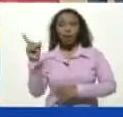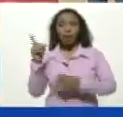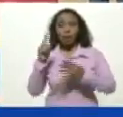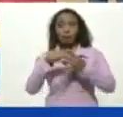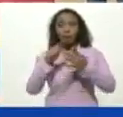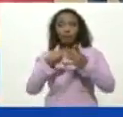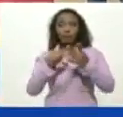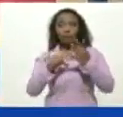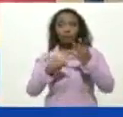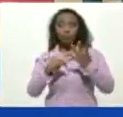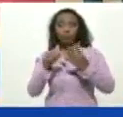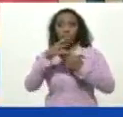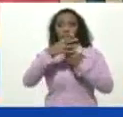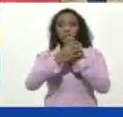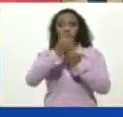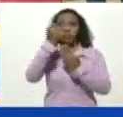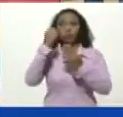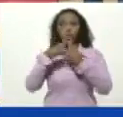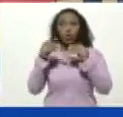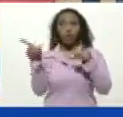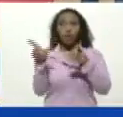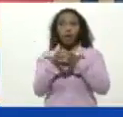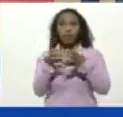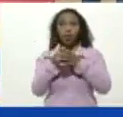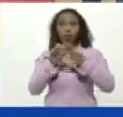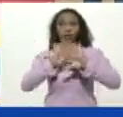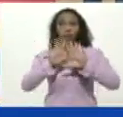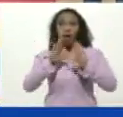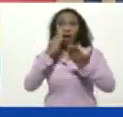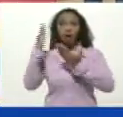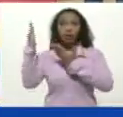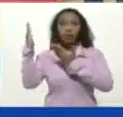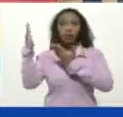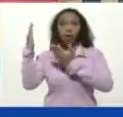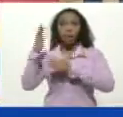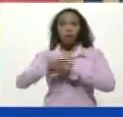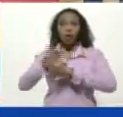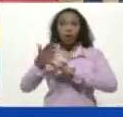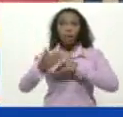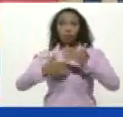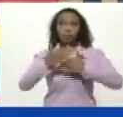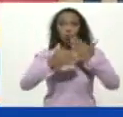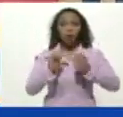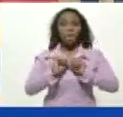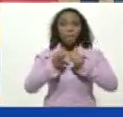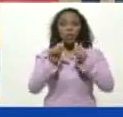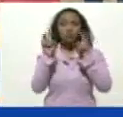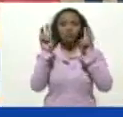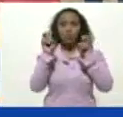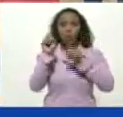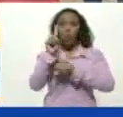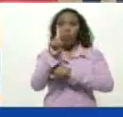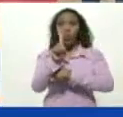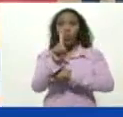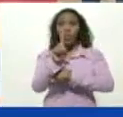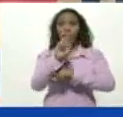Blanco, viceministro del Trabajo. Todo ese equipo está allá porque vamos a proceder a inaugurar una de